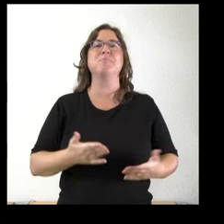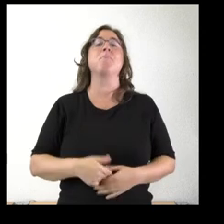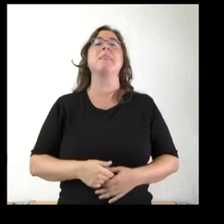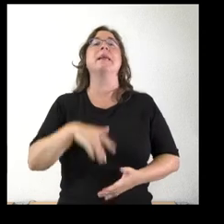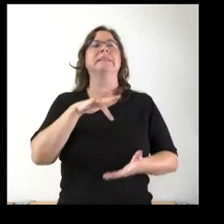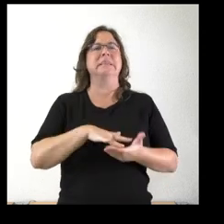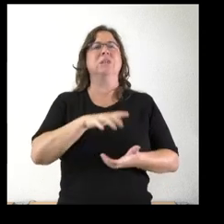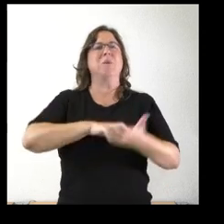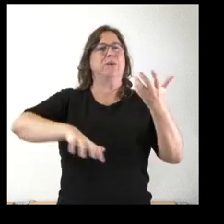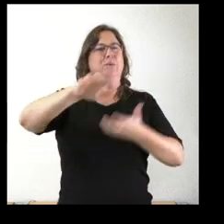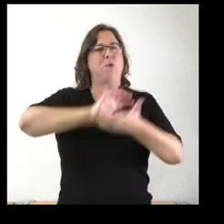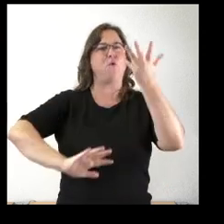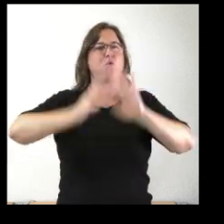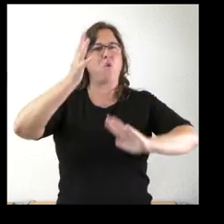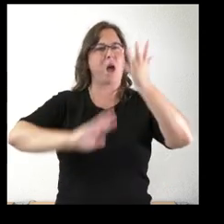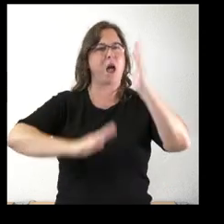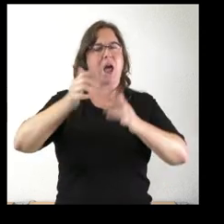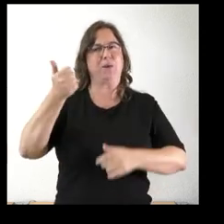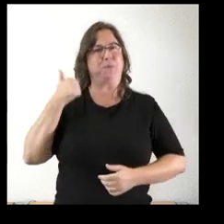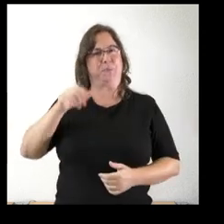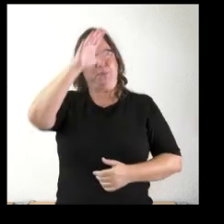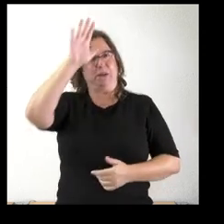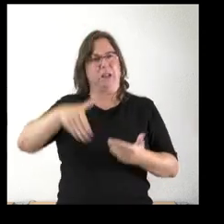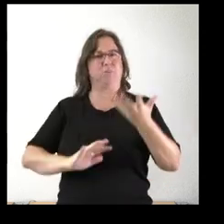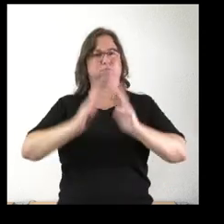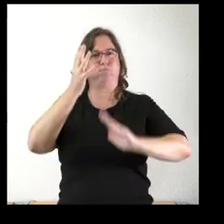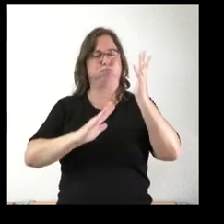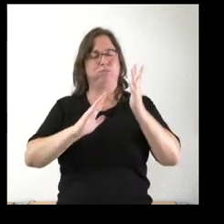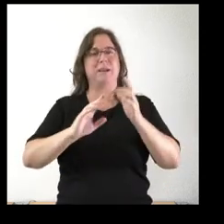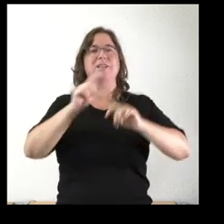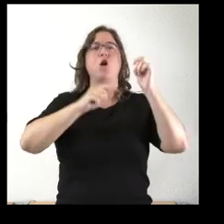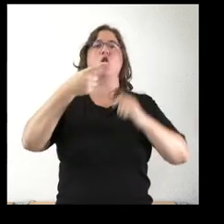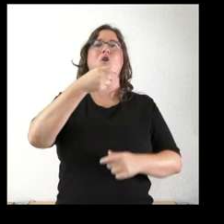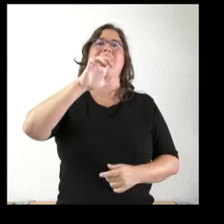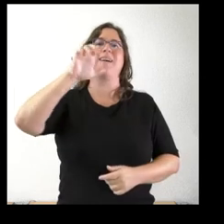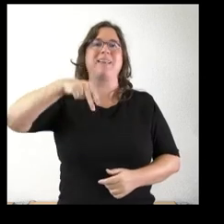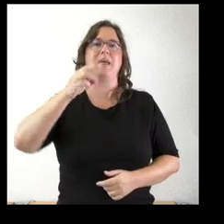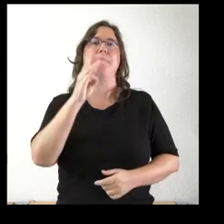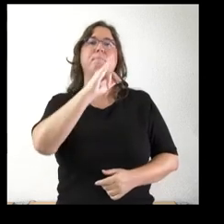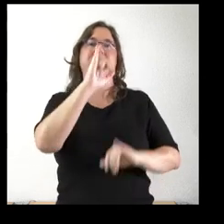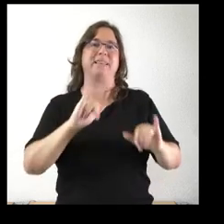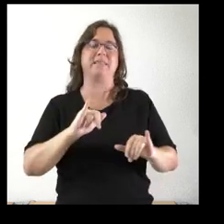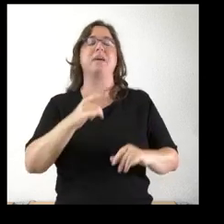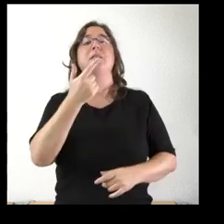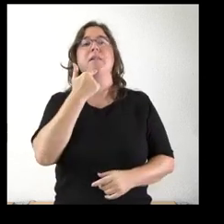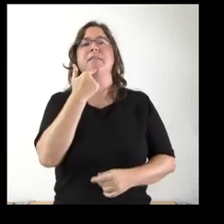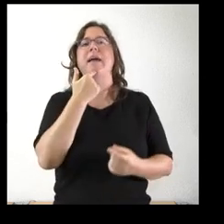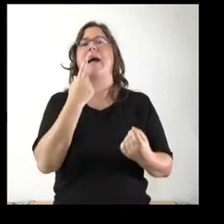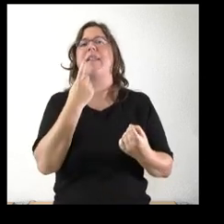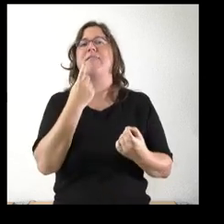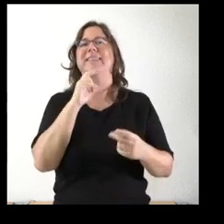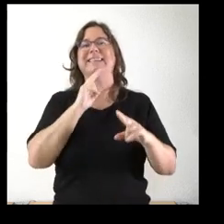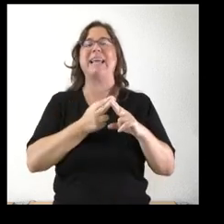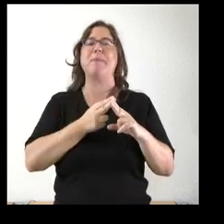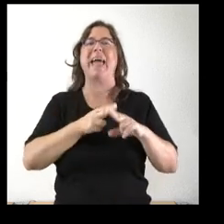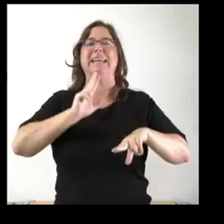graves incendios forestales de estos últimos meses, Greenpeace urge medidas para evitar lo que denomina el chapapote de